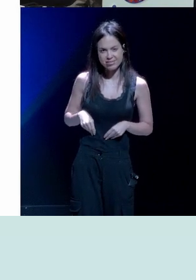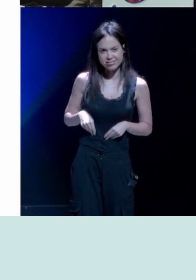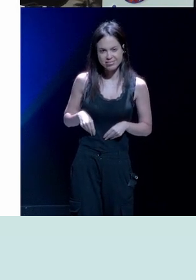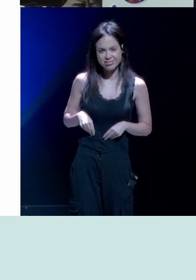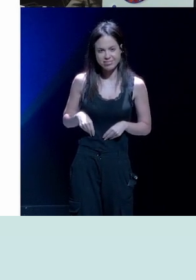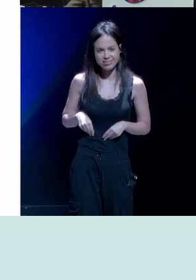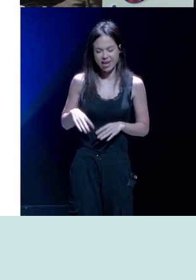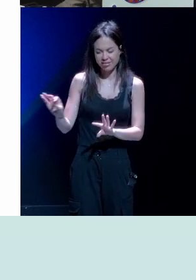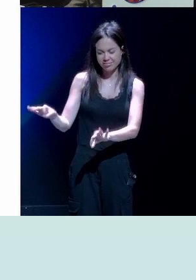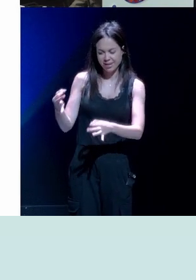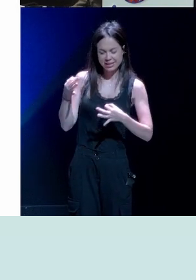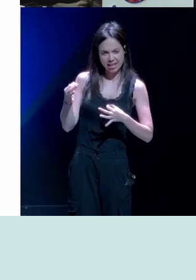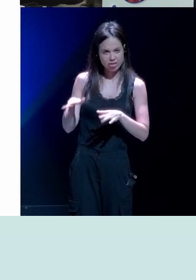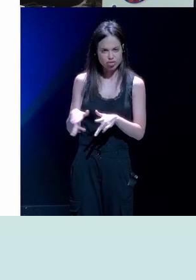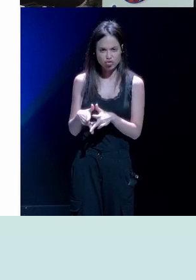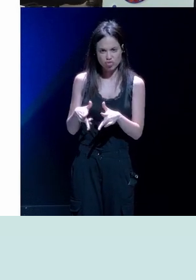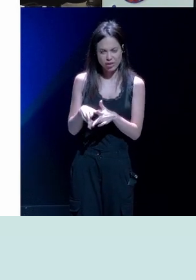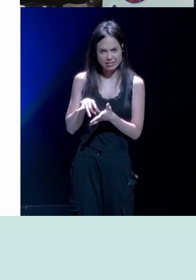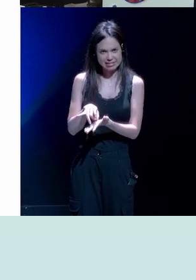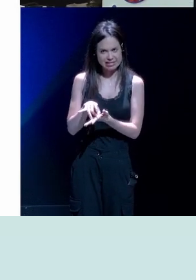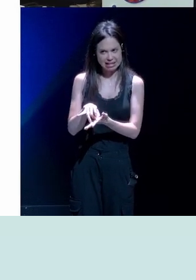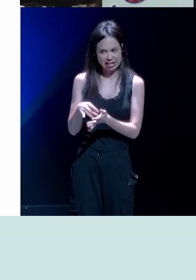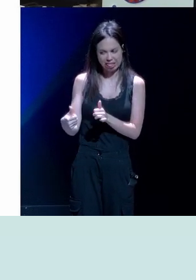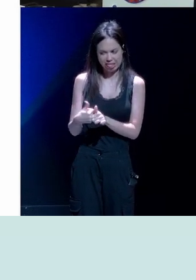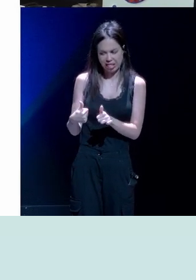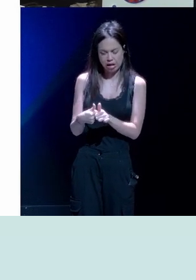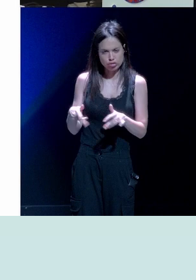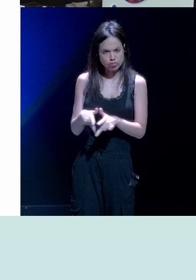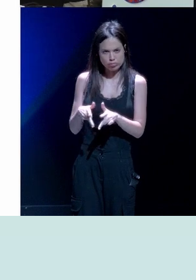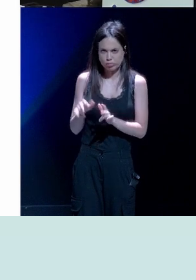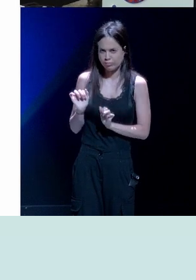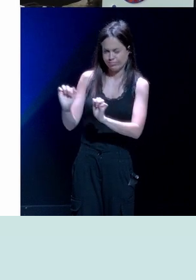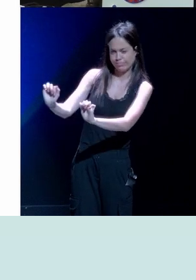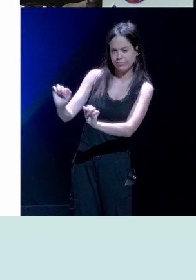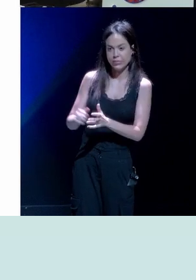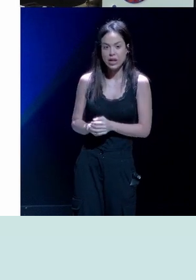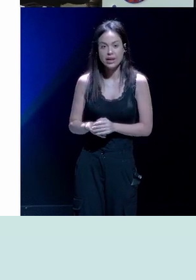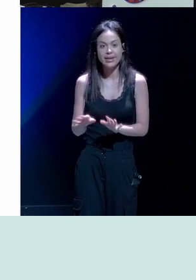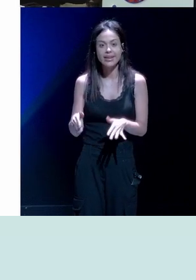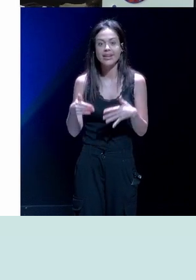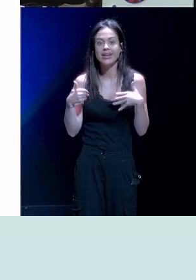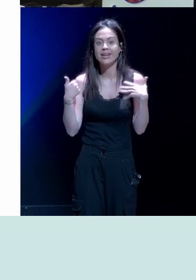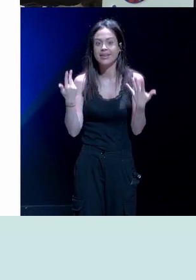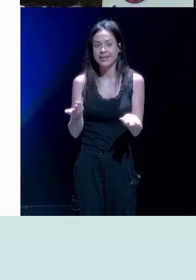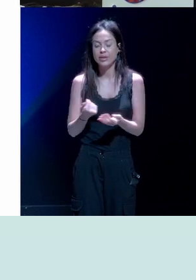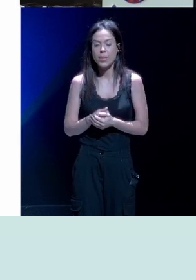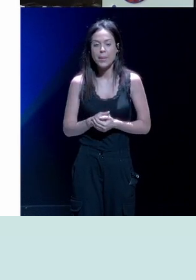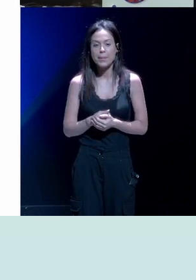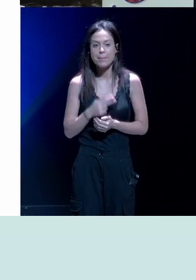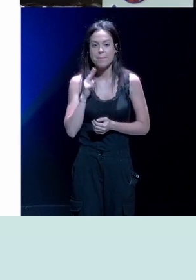esa atención social, esa asistencia social. Y en ese proceso de descalificación social vemos que a medida